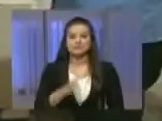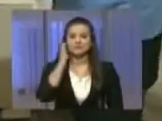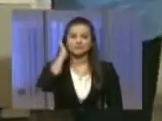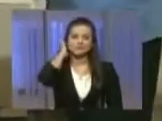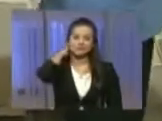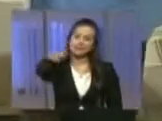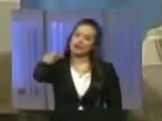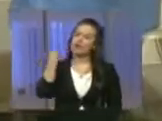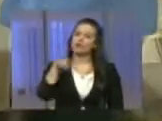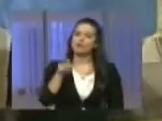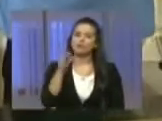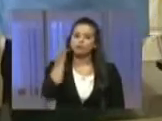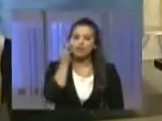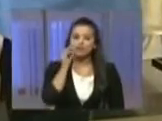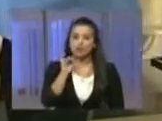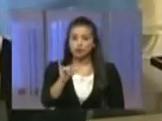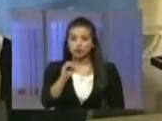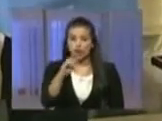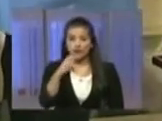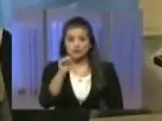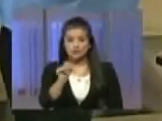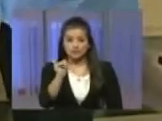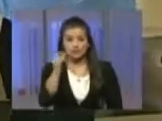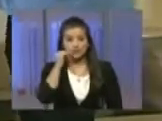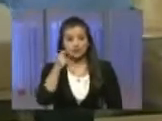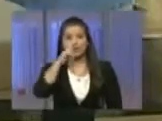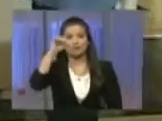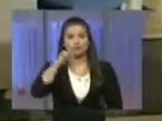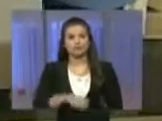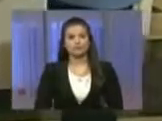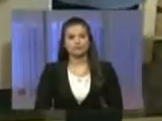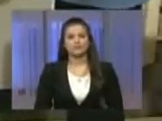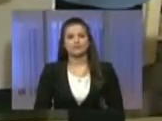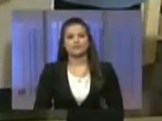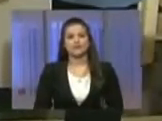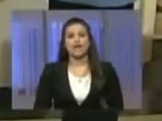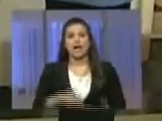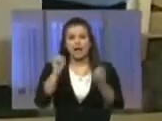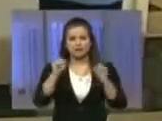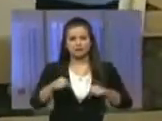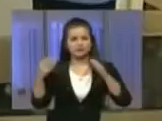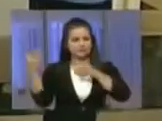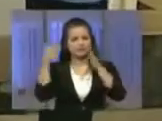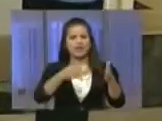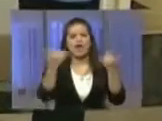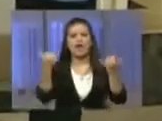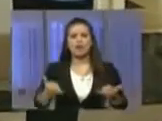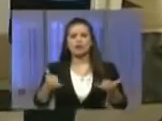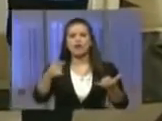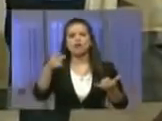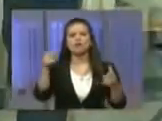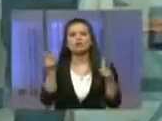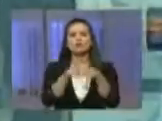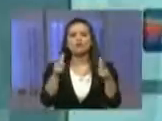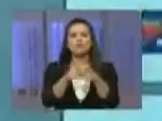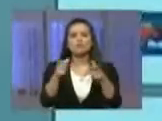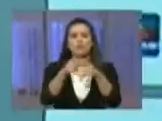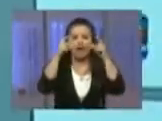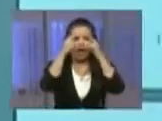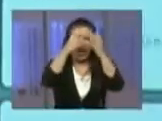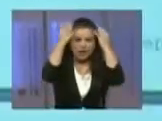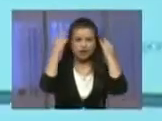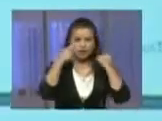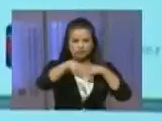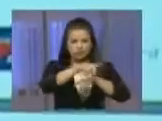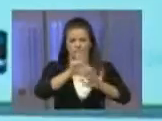muchacha joi Palma 83 Nicolás Maduro a la banda de Los Ramos alz le llegará a su hora Mientras